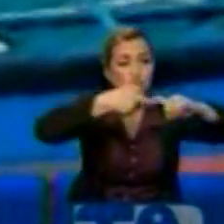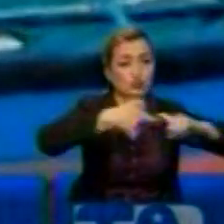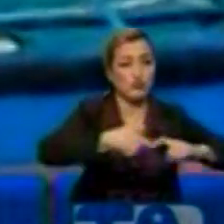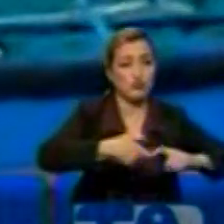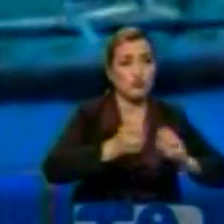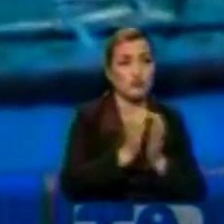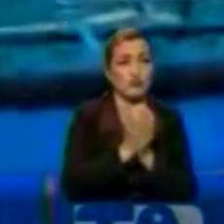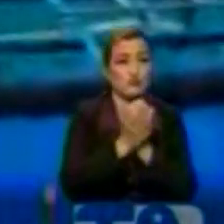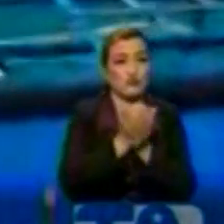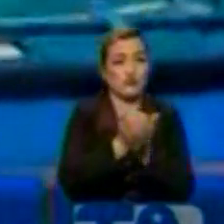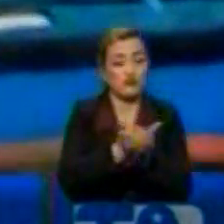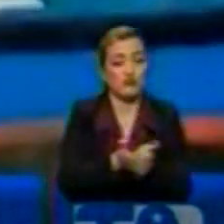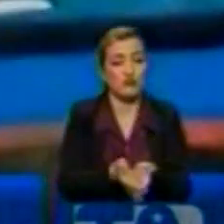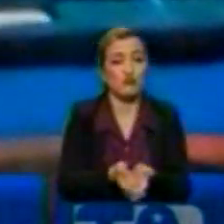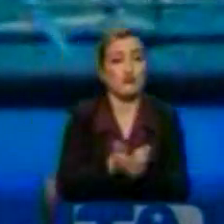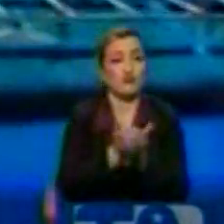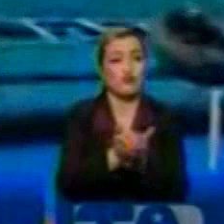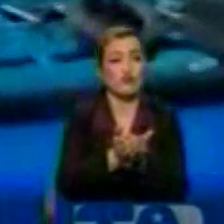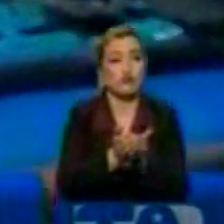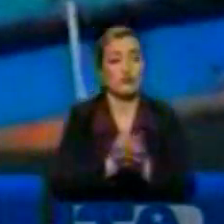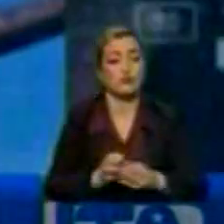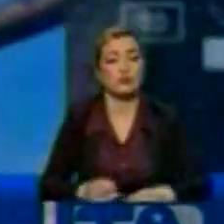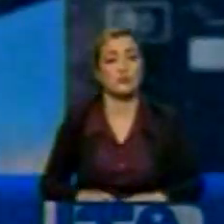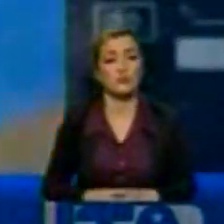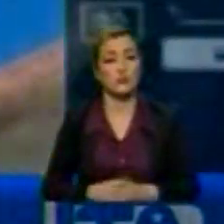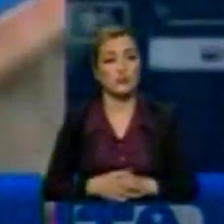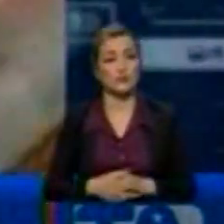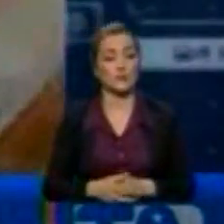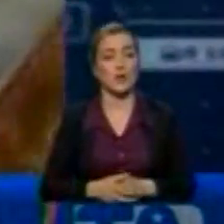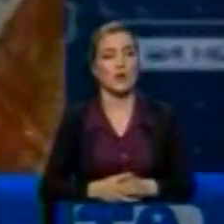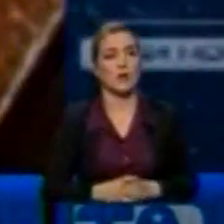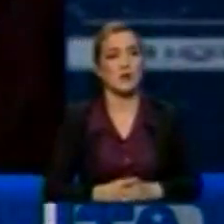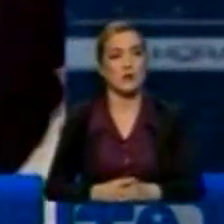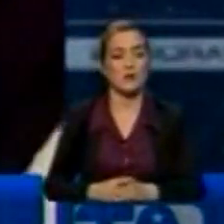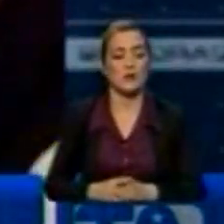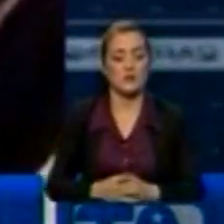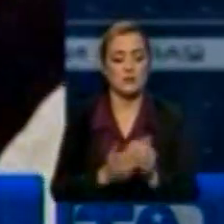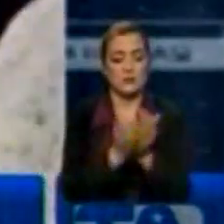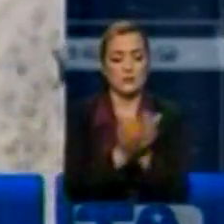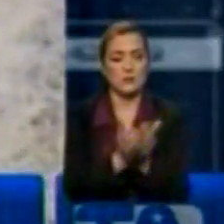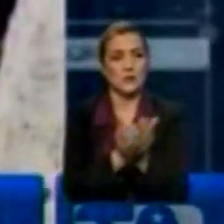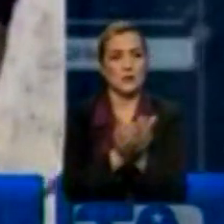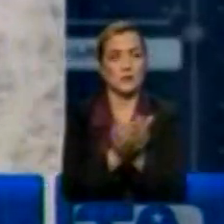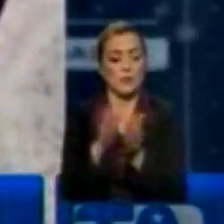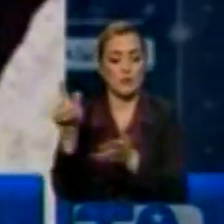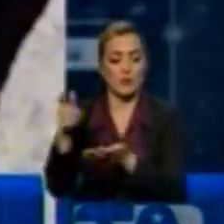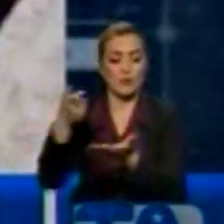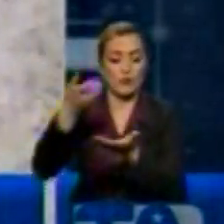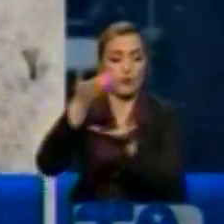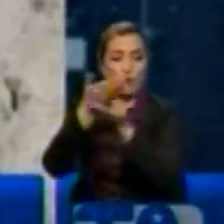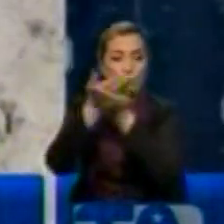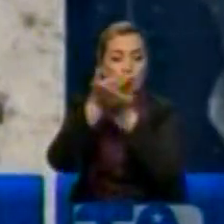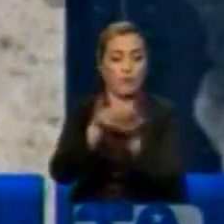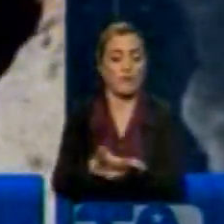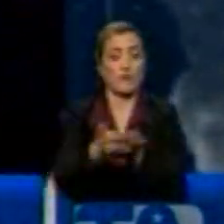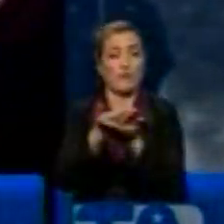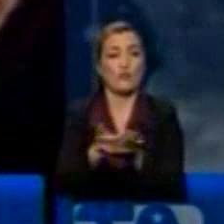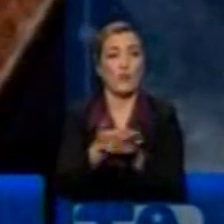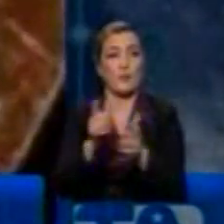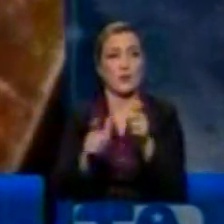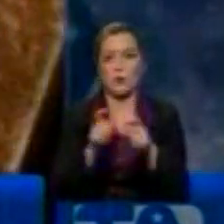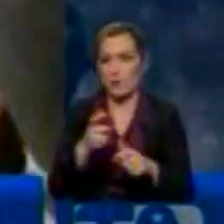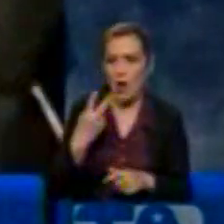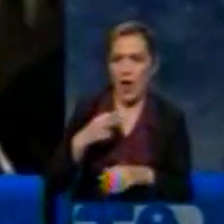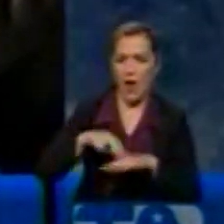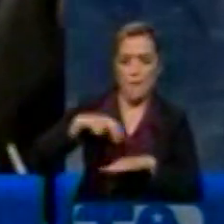recipiente de carga desestabilizó la embarcación. Las personas que estaban dentro de ella saltaron al ver que el contenedor y la grúa caían al